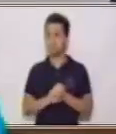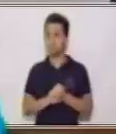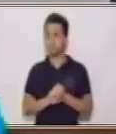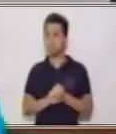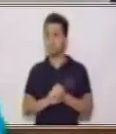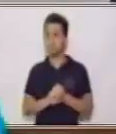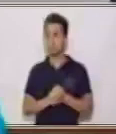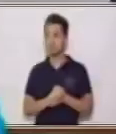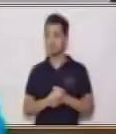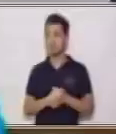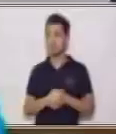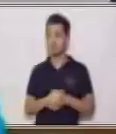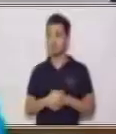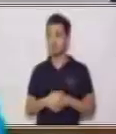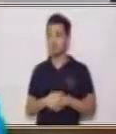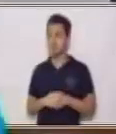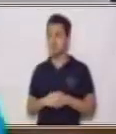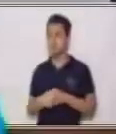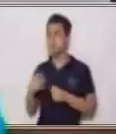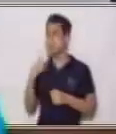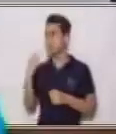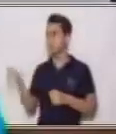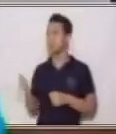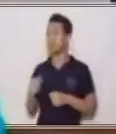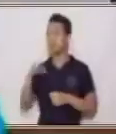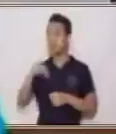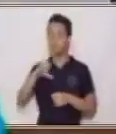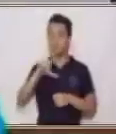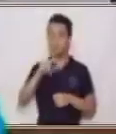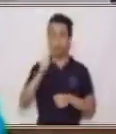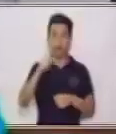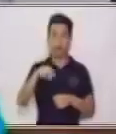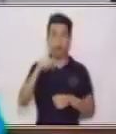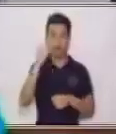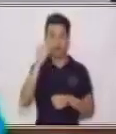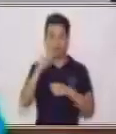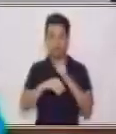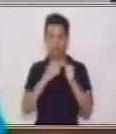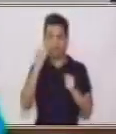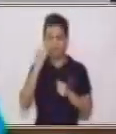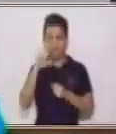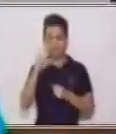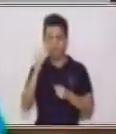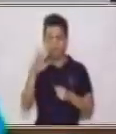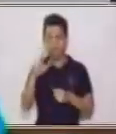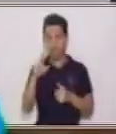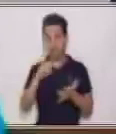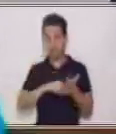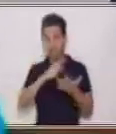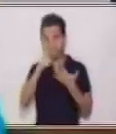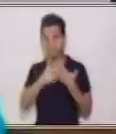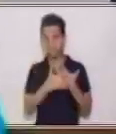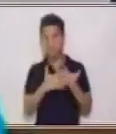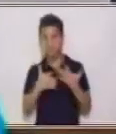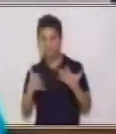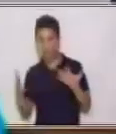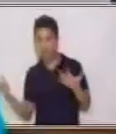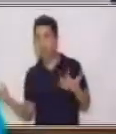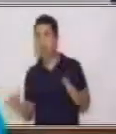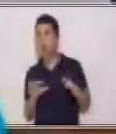y organice todo lo consultado. ¿Por qué? Porque, como te estaba diciendo, si vas a tomar de algún